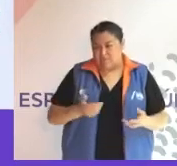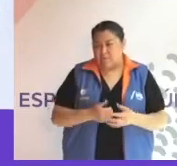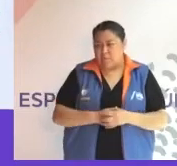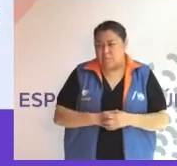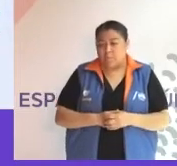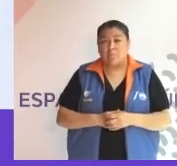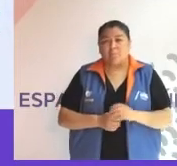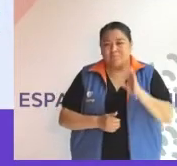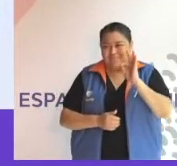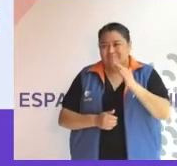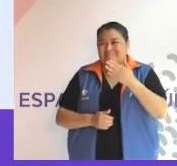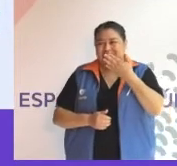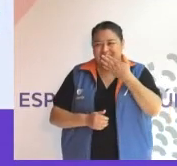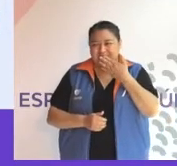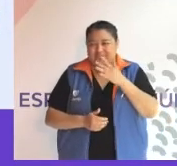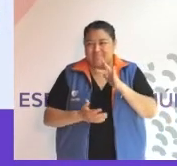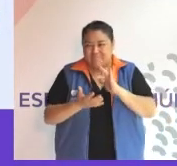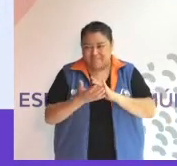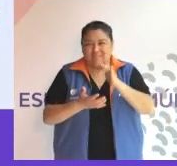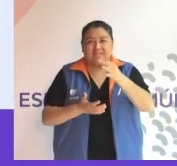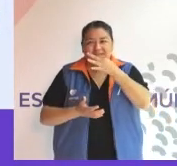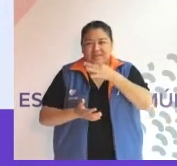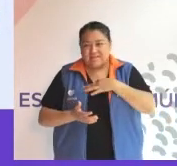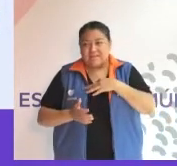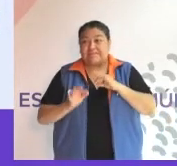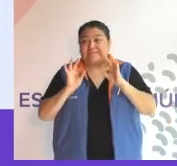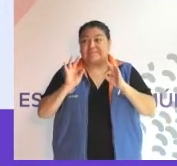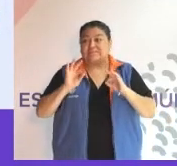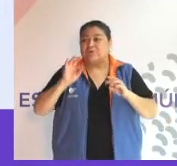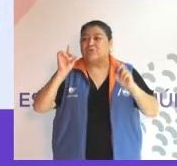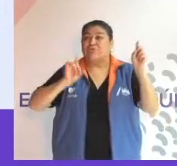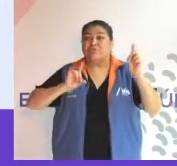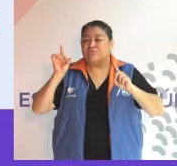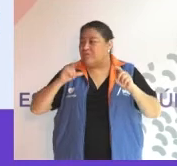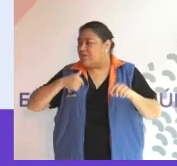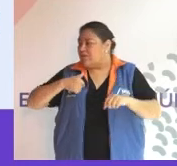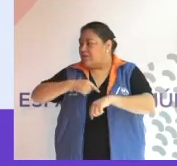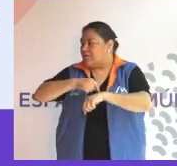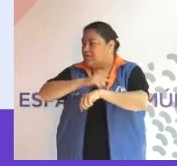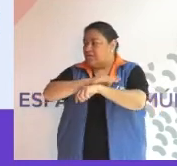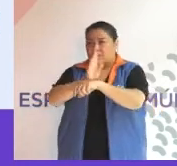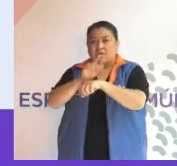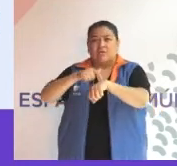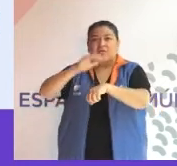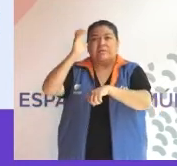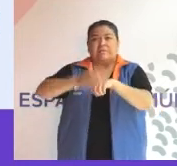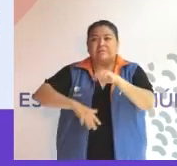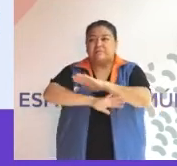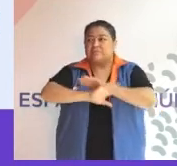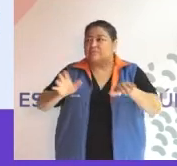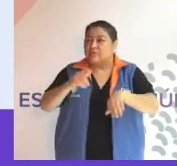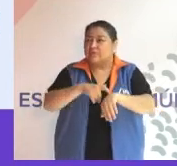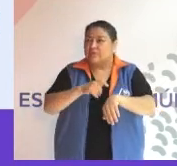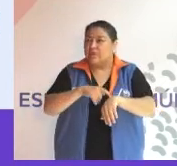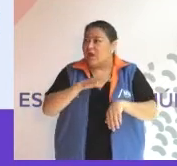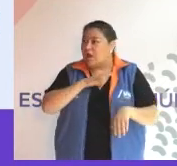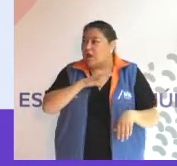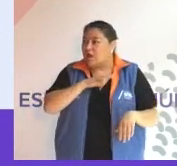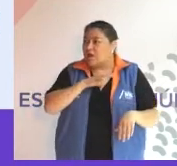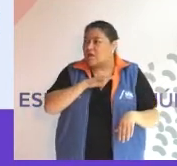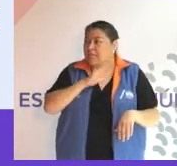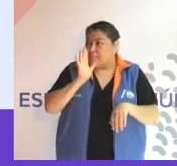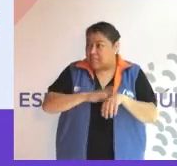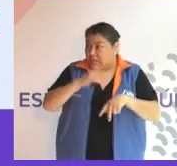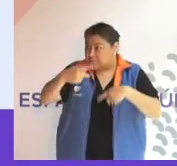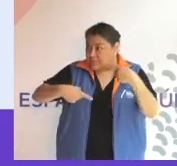Pero quería, justo qué bueno que apareces por acá, Ausencio, porque tengo una pregunta. Yo tengo un reloj aquí enfrente que dice que ya se nos acabó el tiempo, pero ¿tenemos el tiempo para un